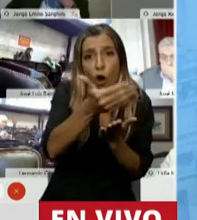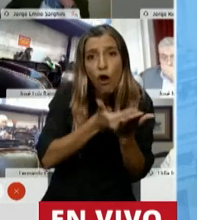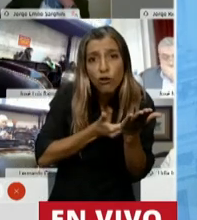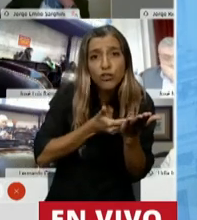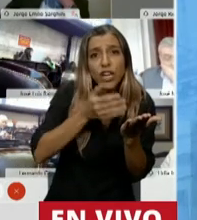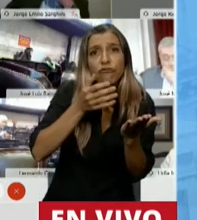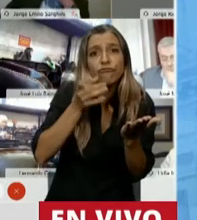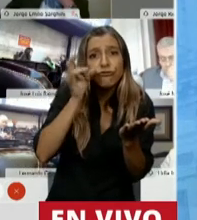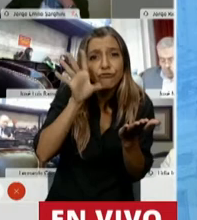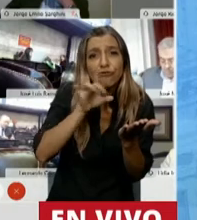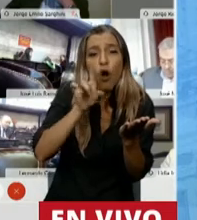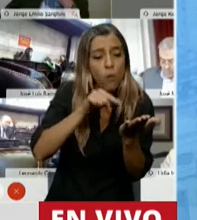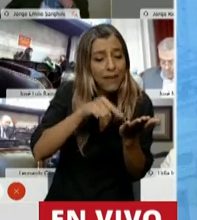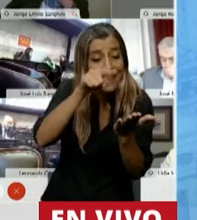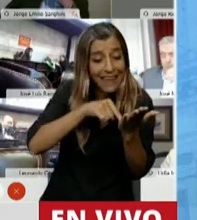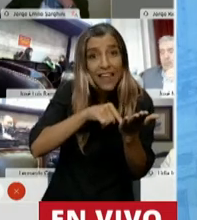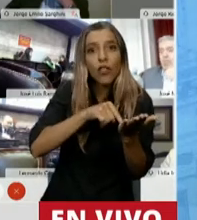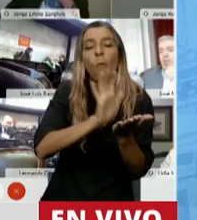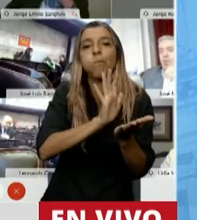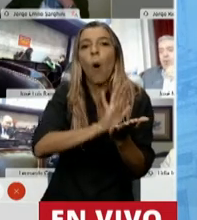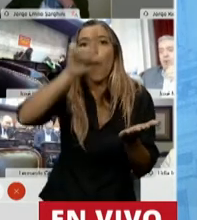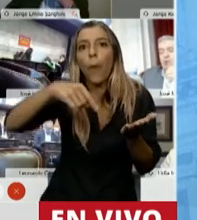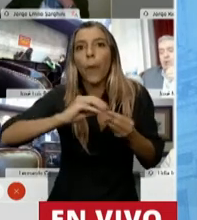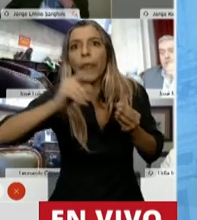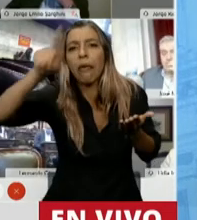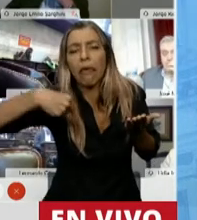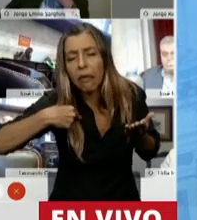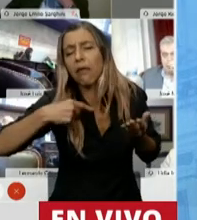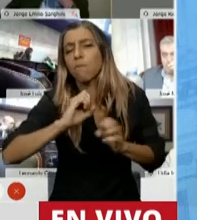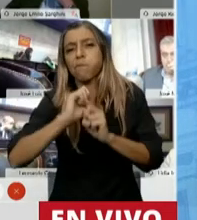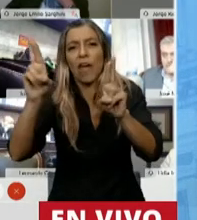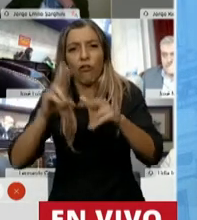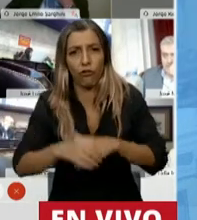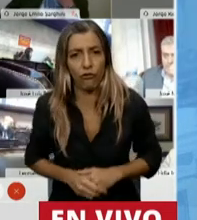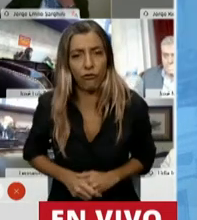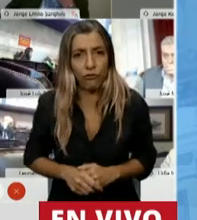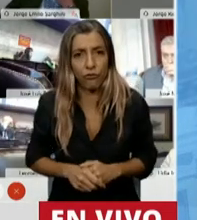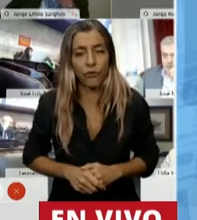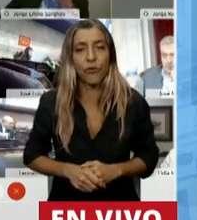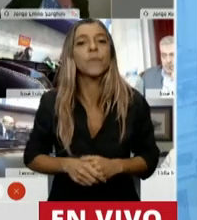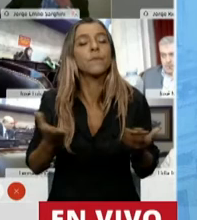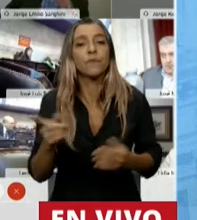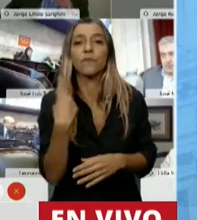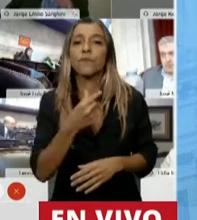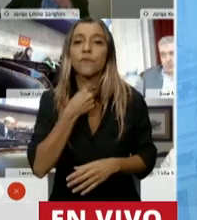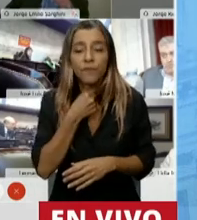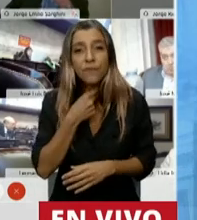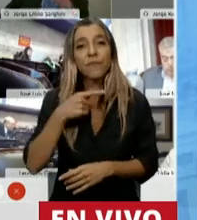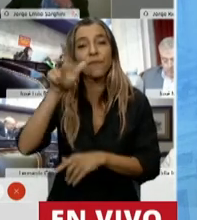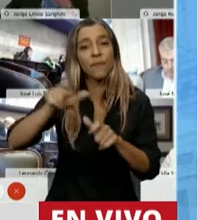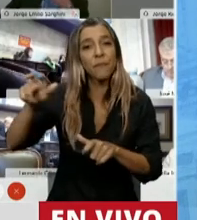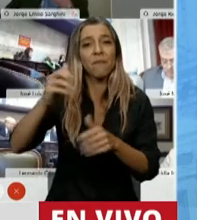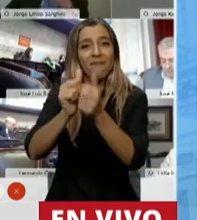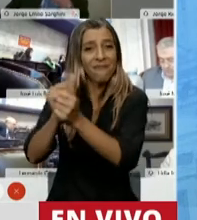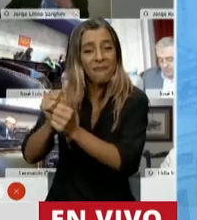genera el proyecto en sí. En definitiva, queremos que las grandes fortunas paguen los impuestos vigentes